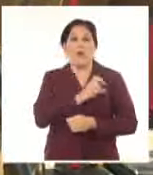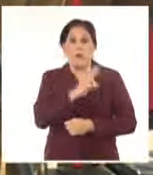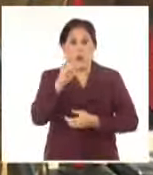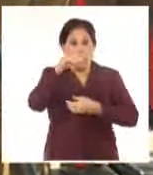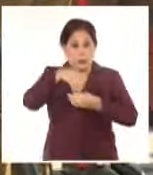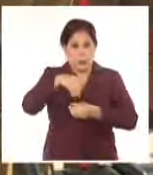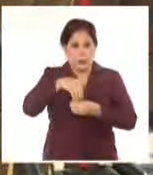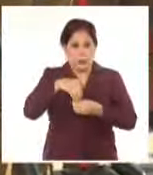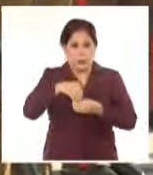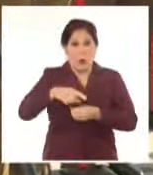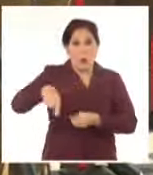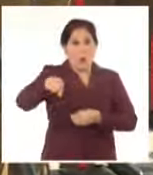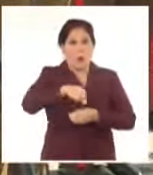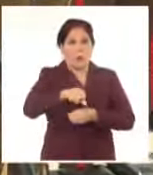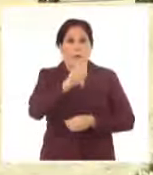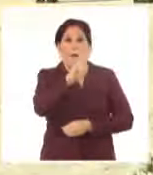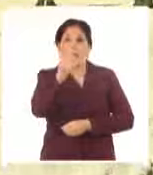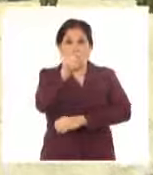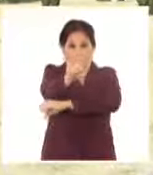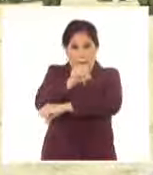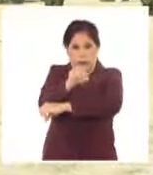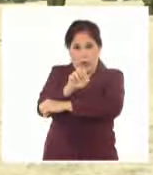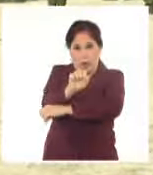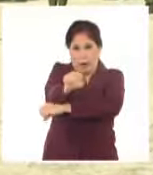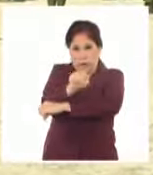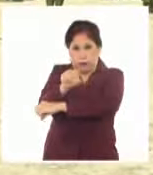batería 21 salvas.